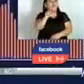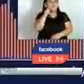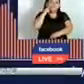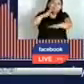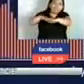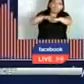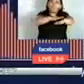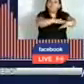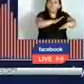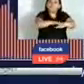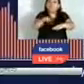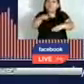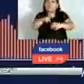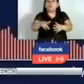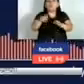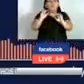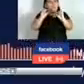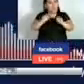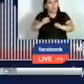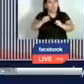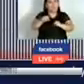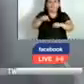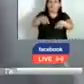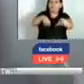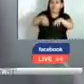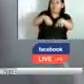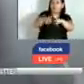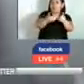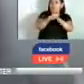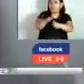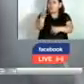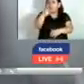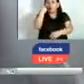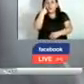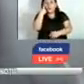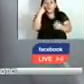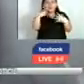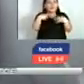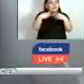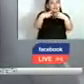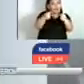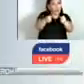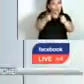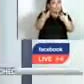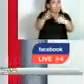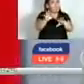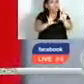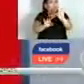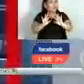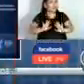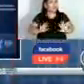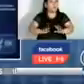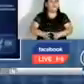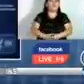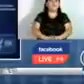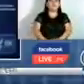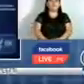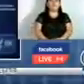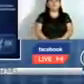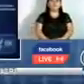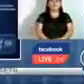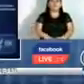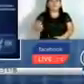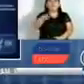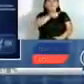exhortó firmemente a los estados a que no relajen las restricciones, si bien varios ya empezaron.